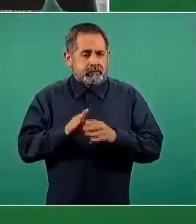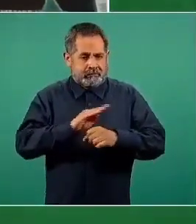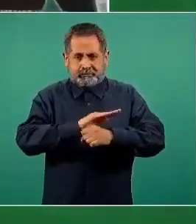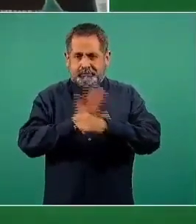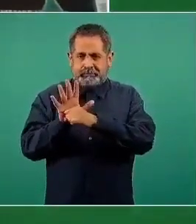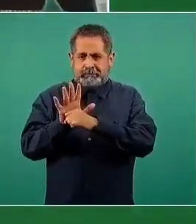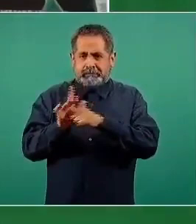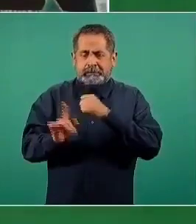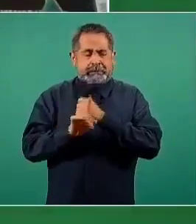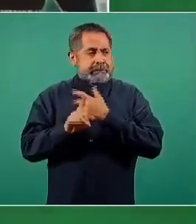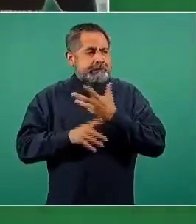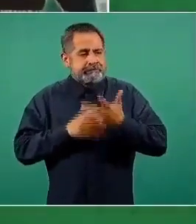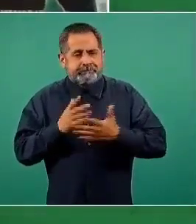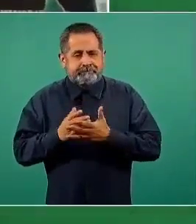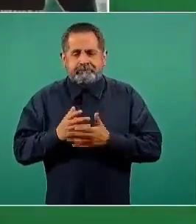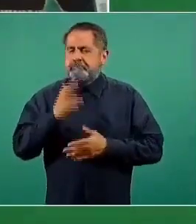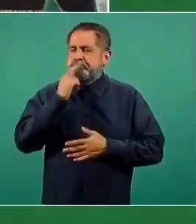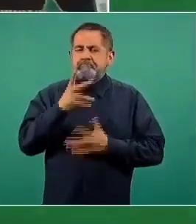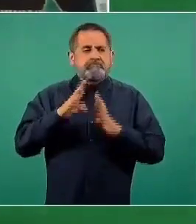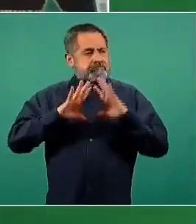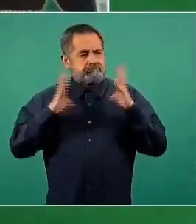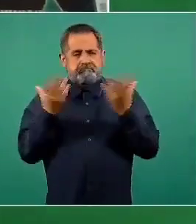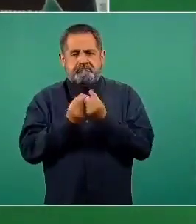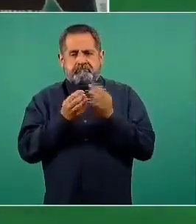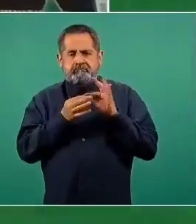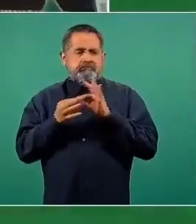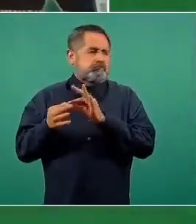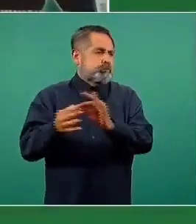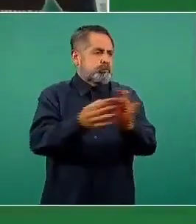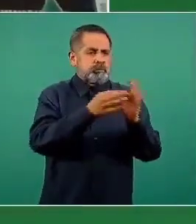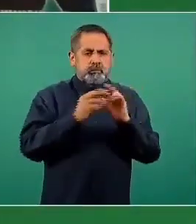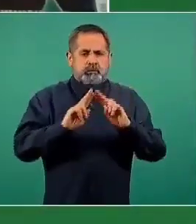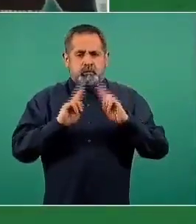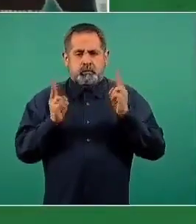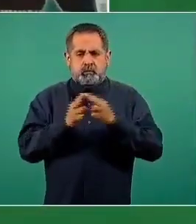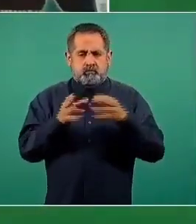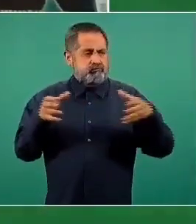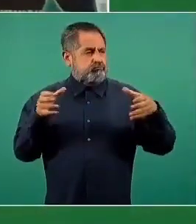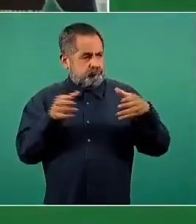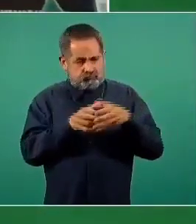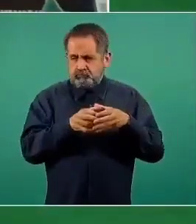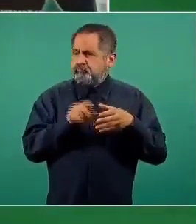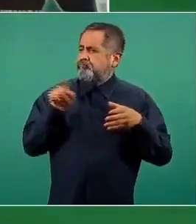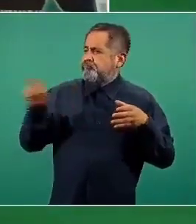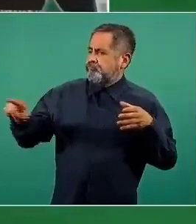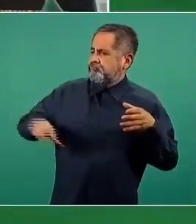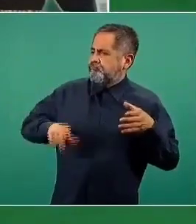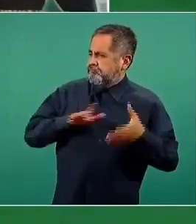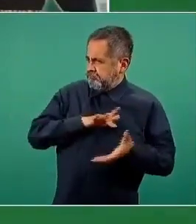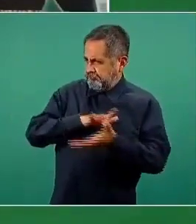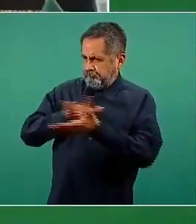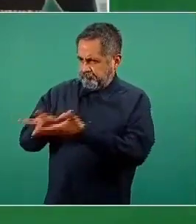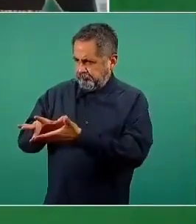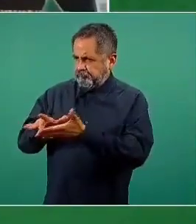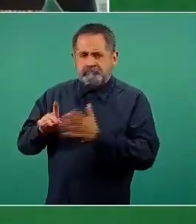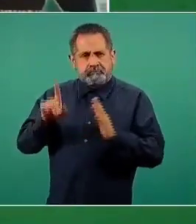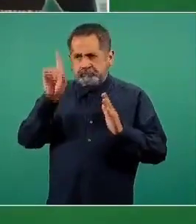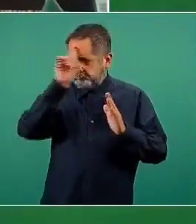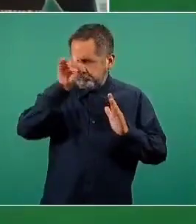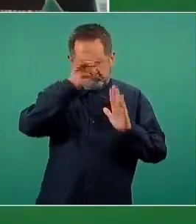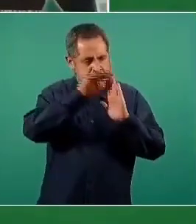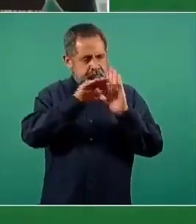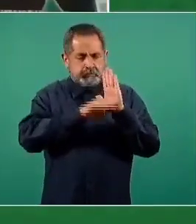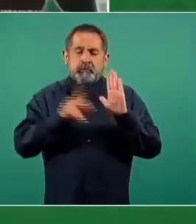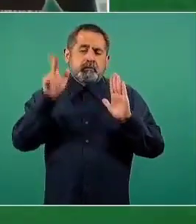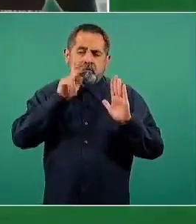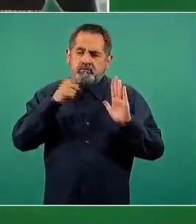crisis sanitaria, de estar todos unidos y de apoyar al Estado mexicano con recomendaciones basadas